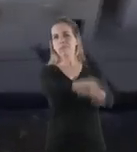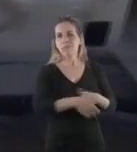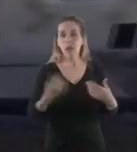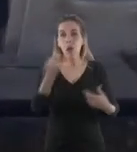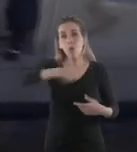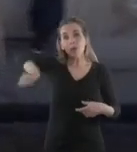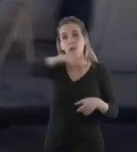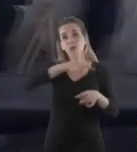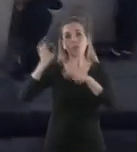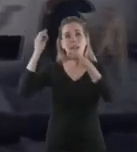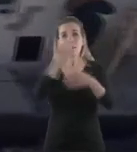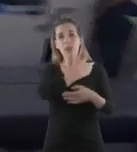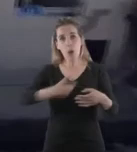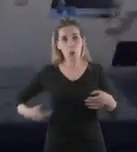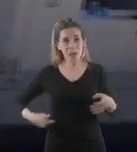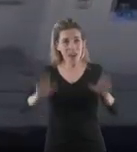en campaña